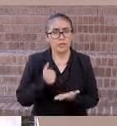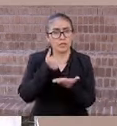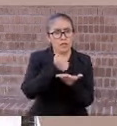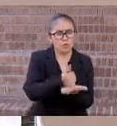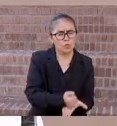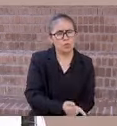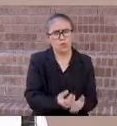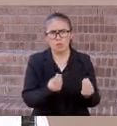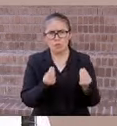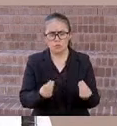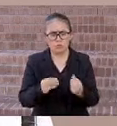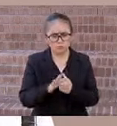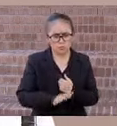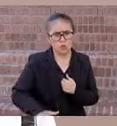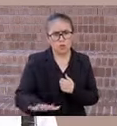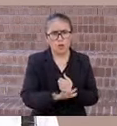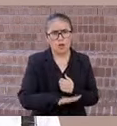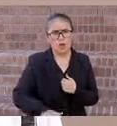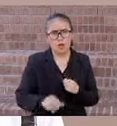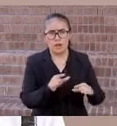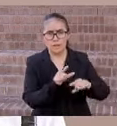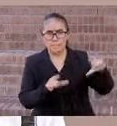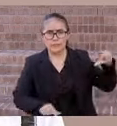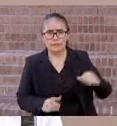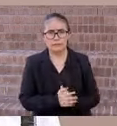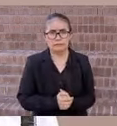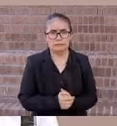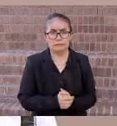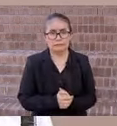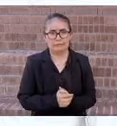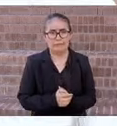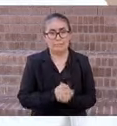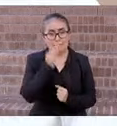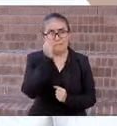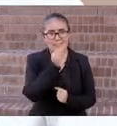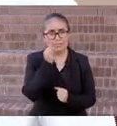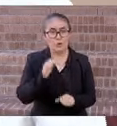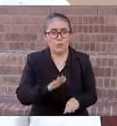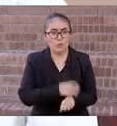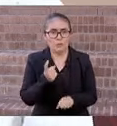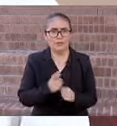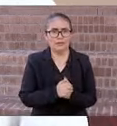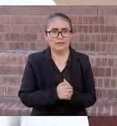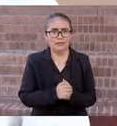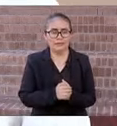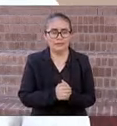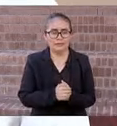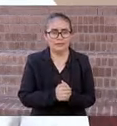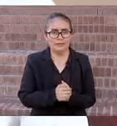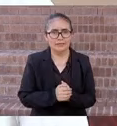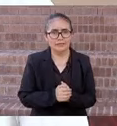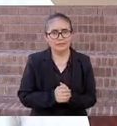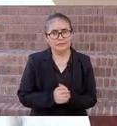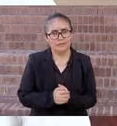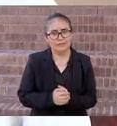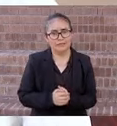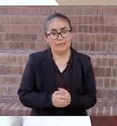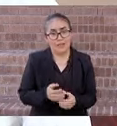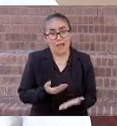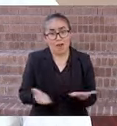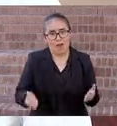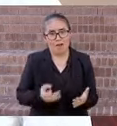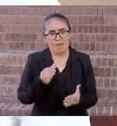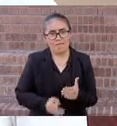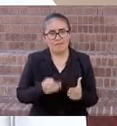muchísimo es bendito porque llega cuando más se requiere